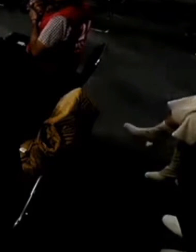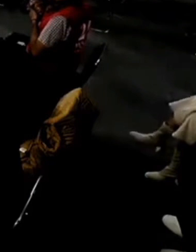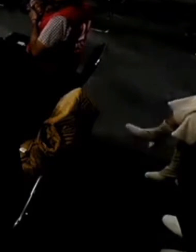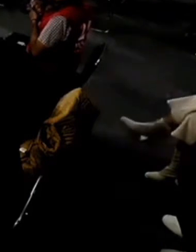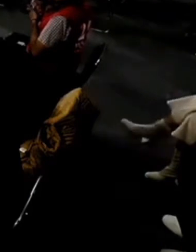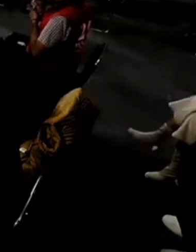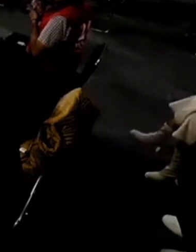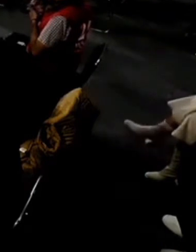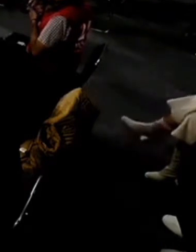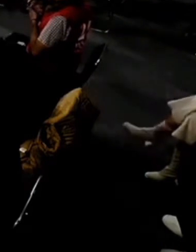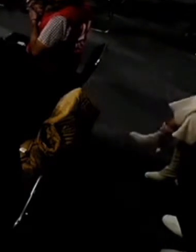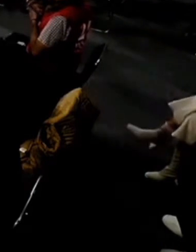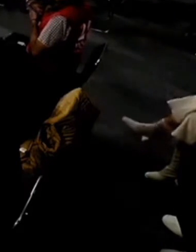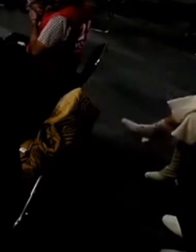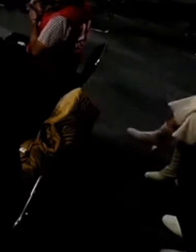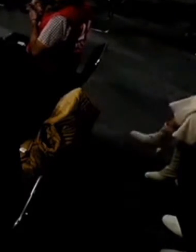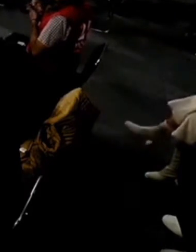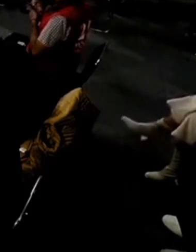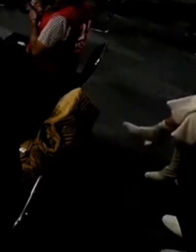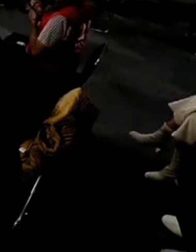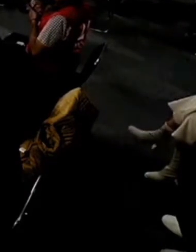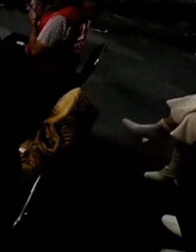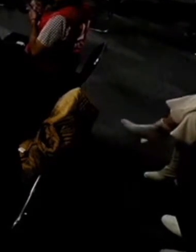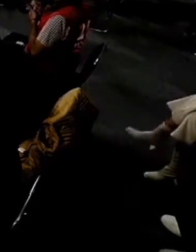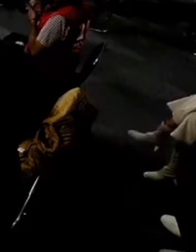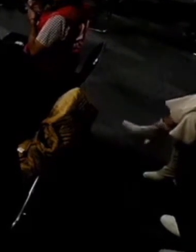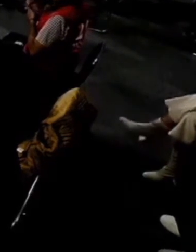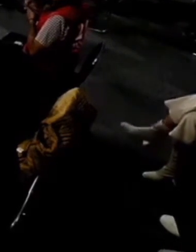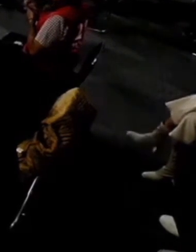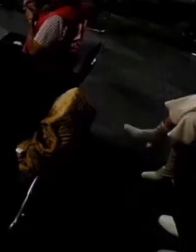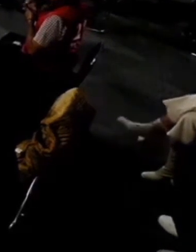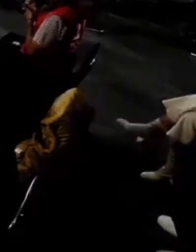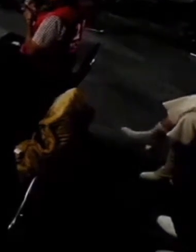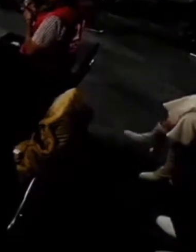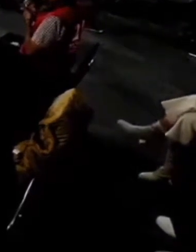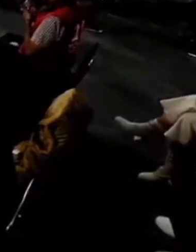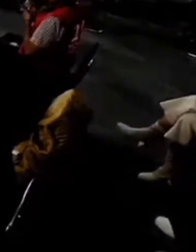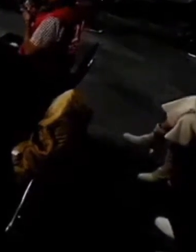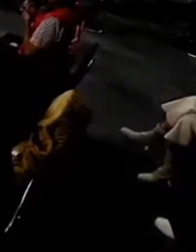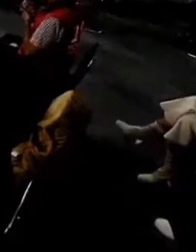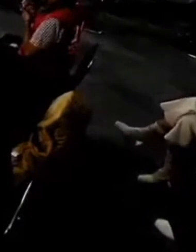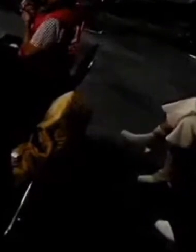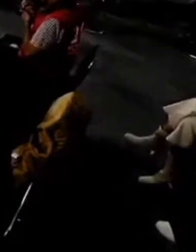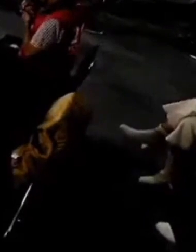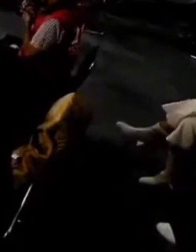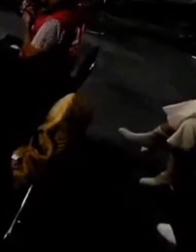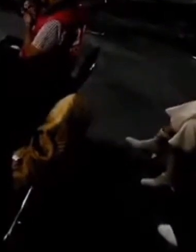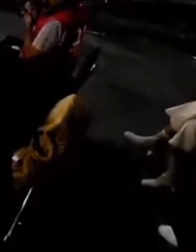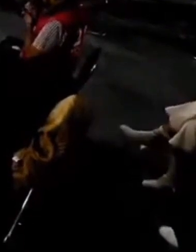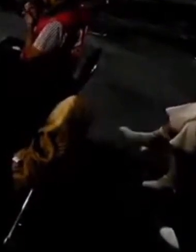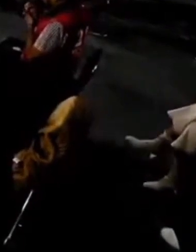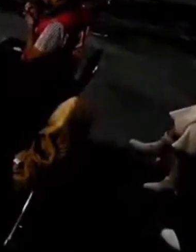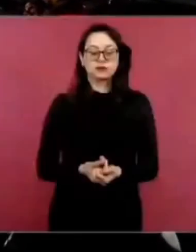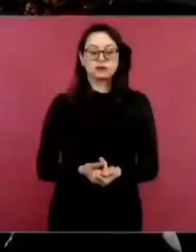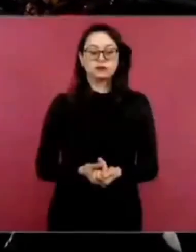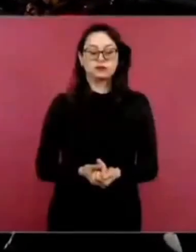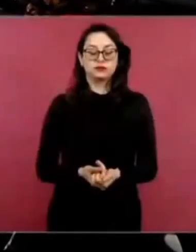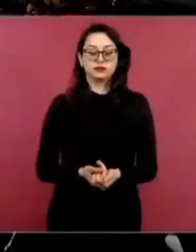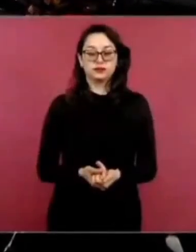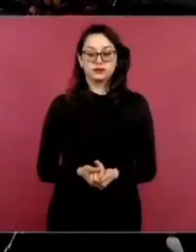republicana, de bajar los sueldos, lo que estamos haciendo,